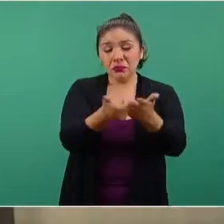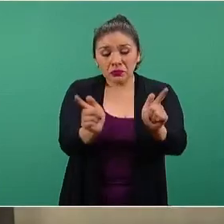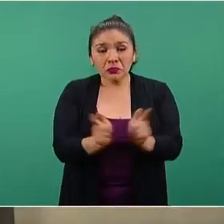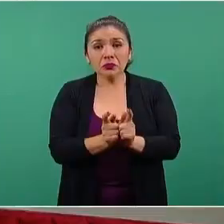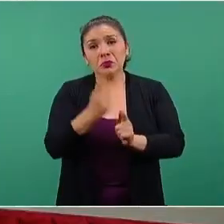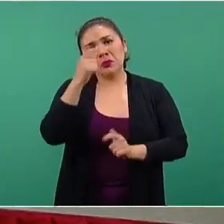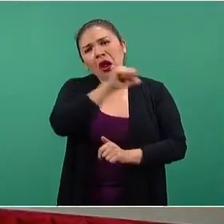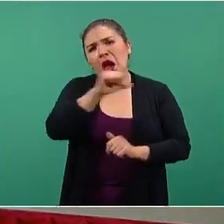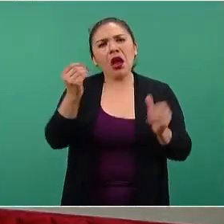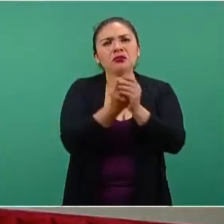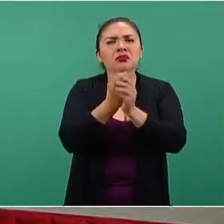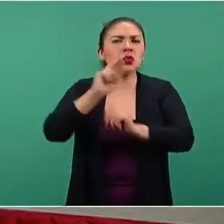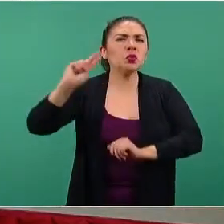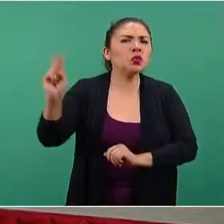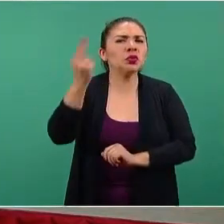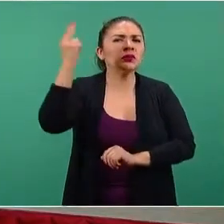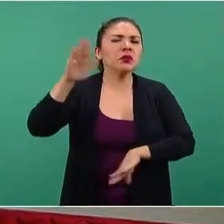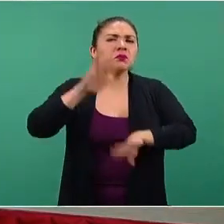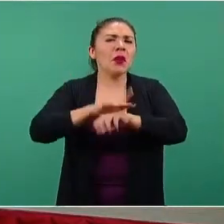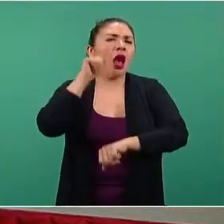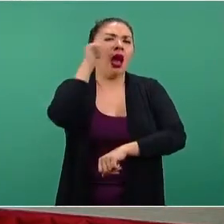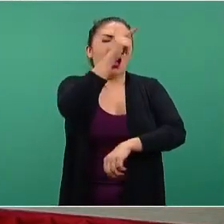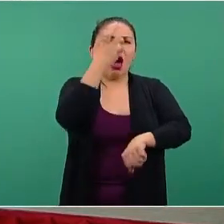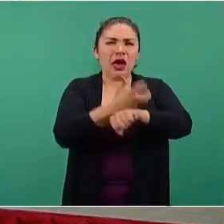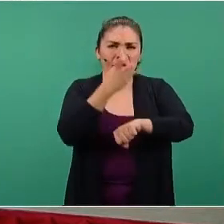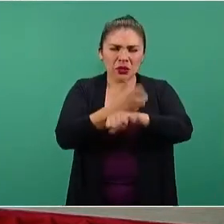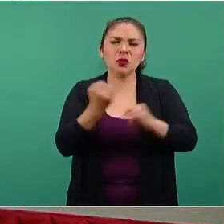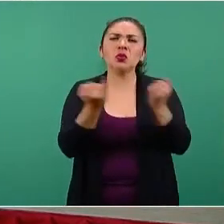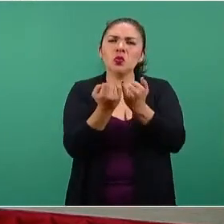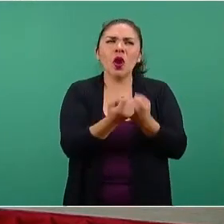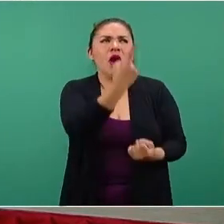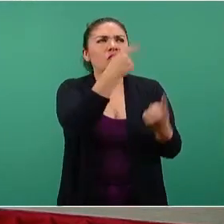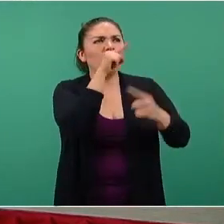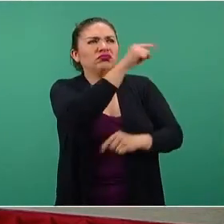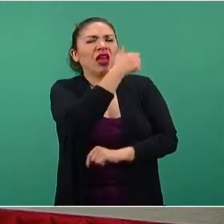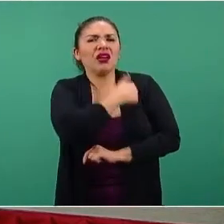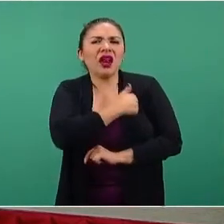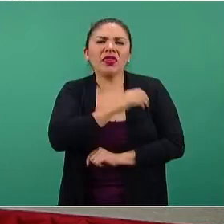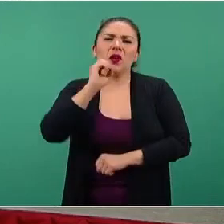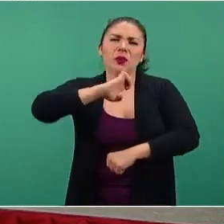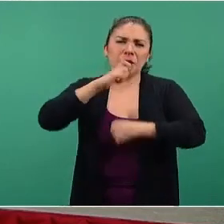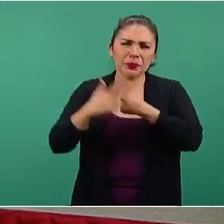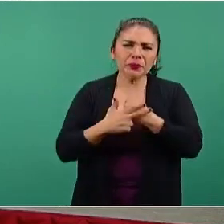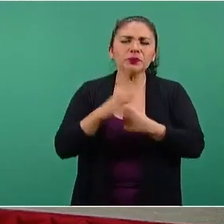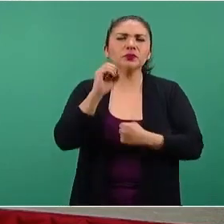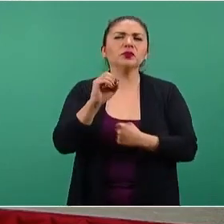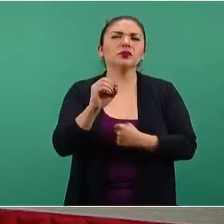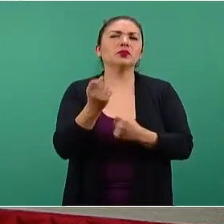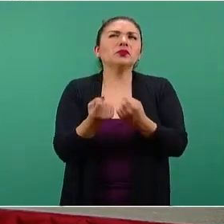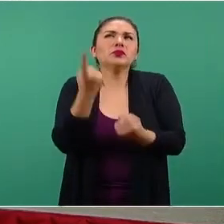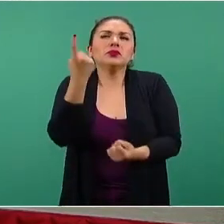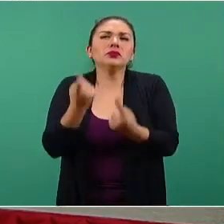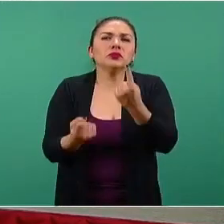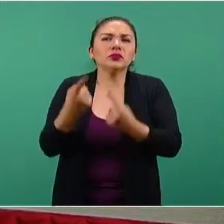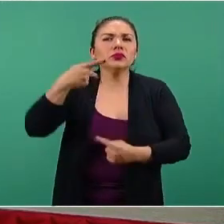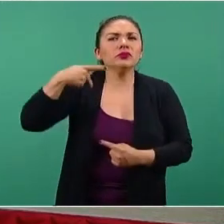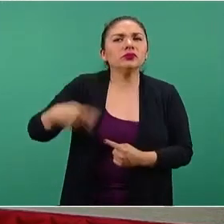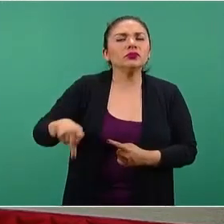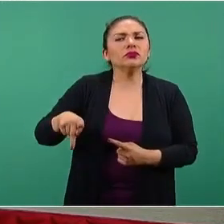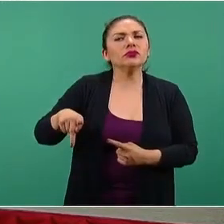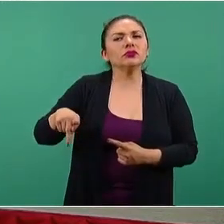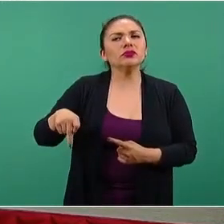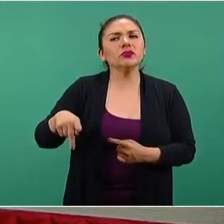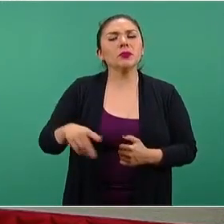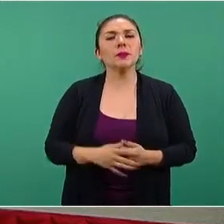de universidades mayormente de Estados Unidos, también hay algunas de Canadá, algunas de Europa, algunas de